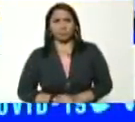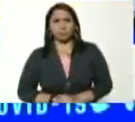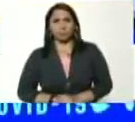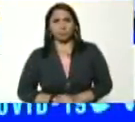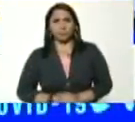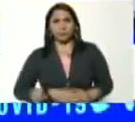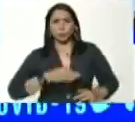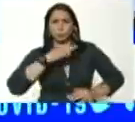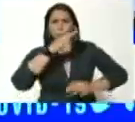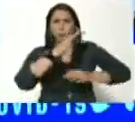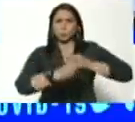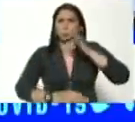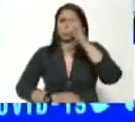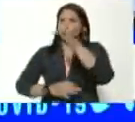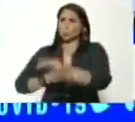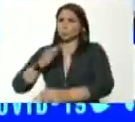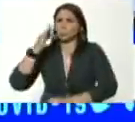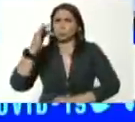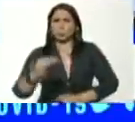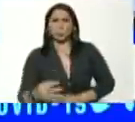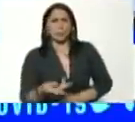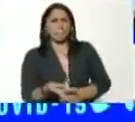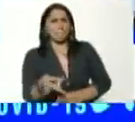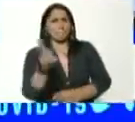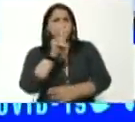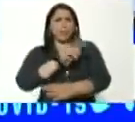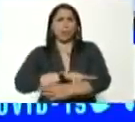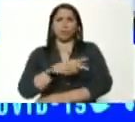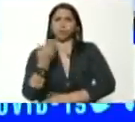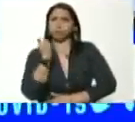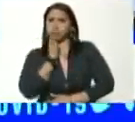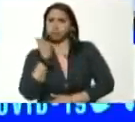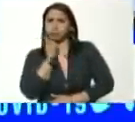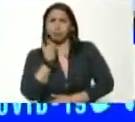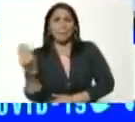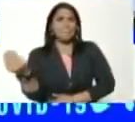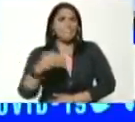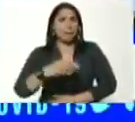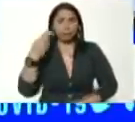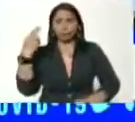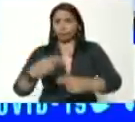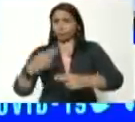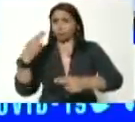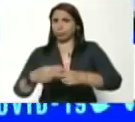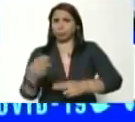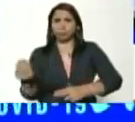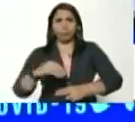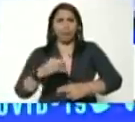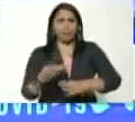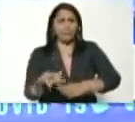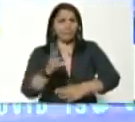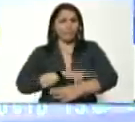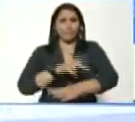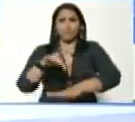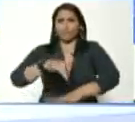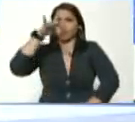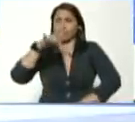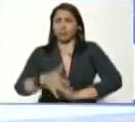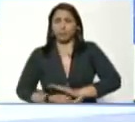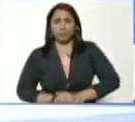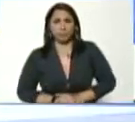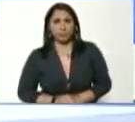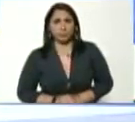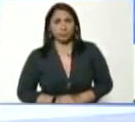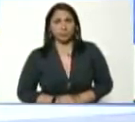transmite más carga viral. Quiere decir que es más peligrosa, más grave,